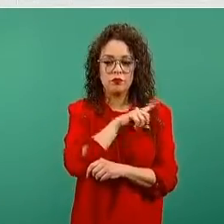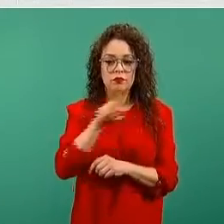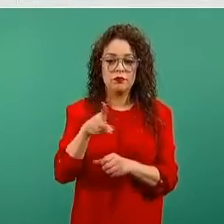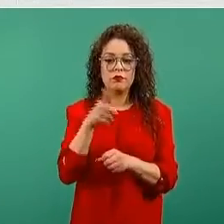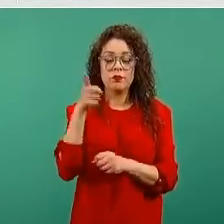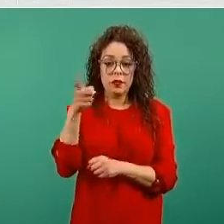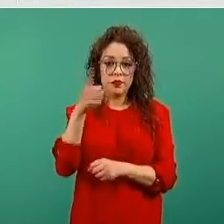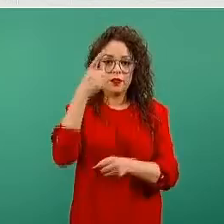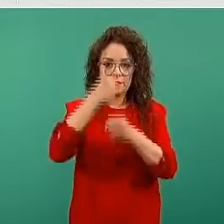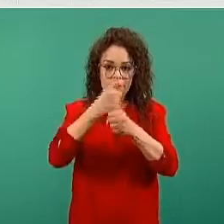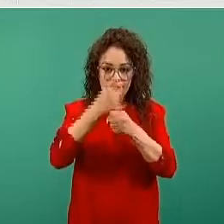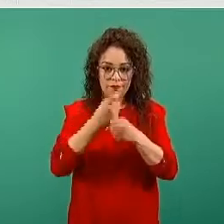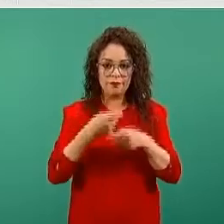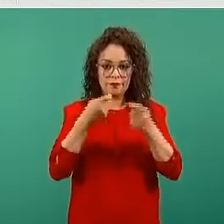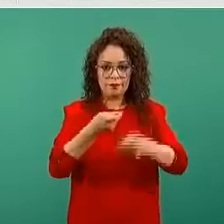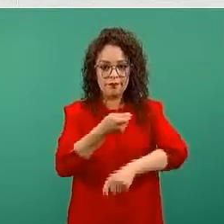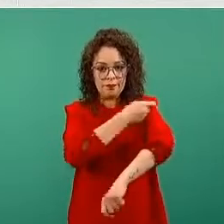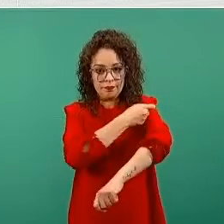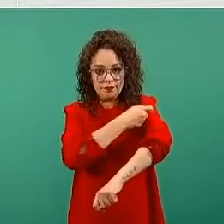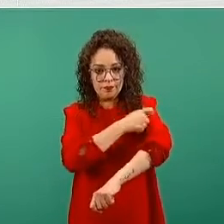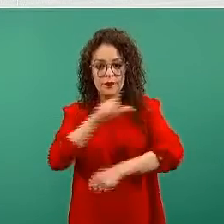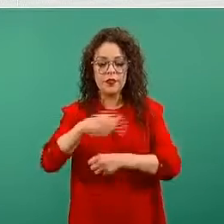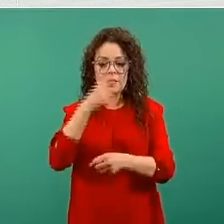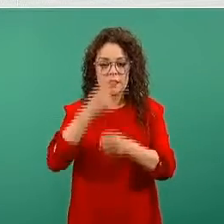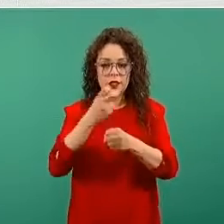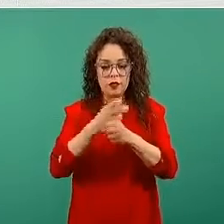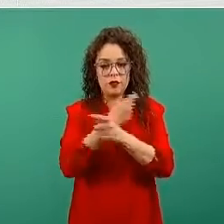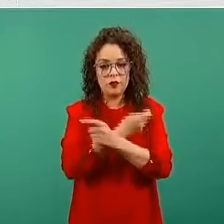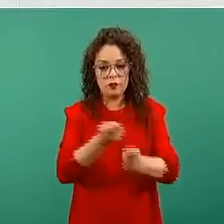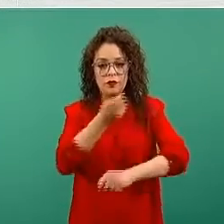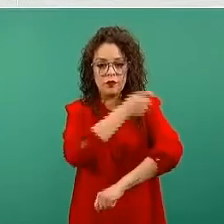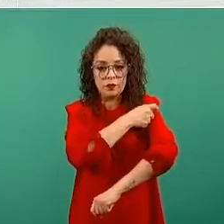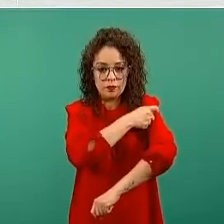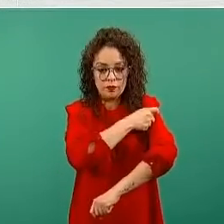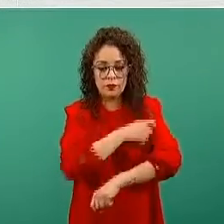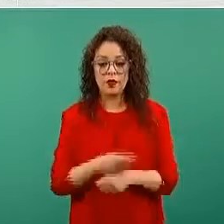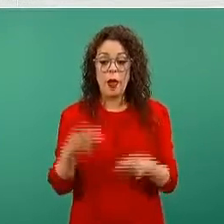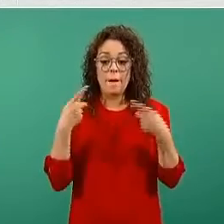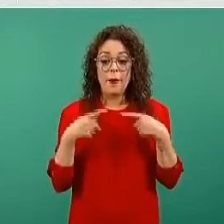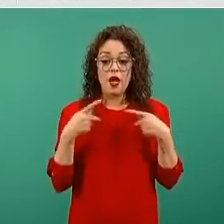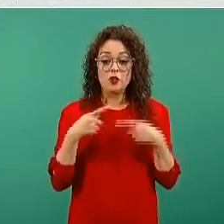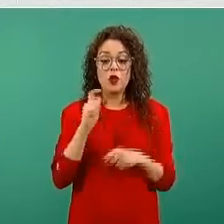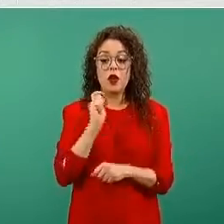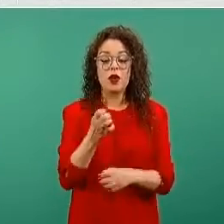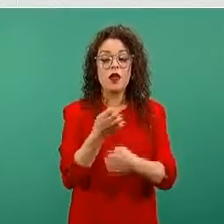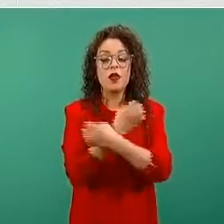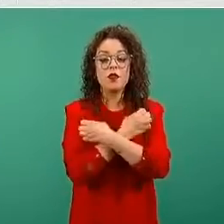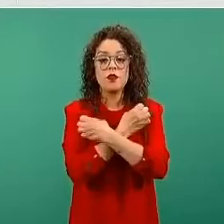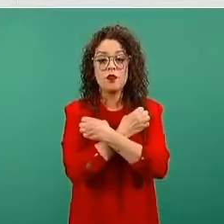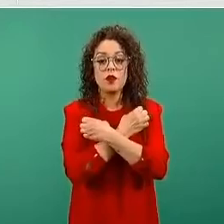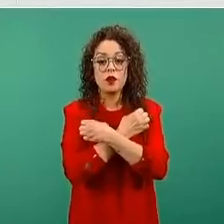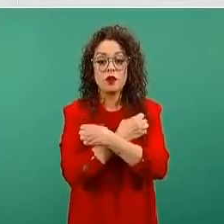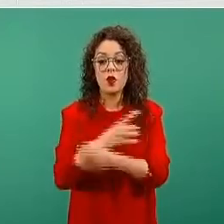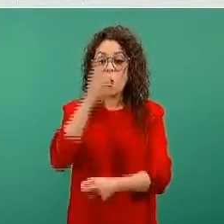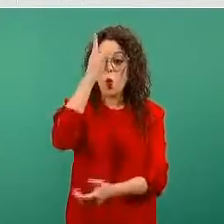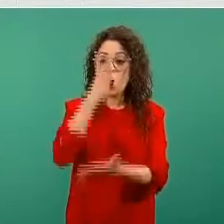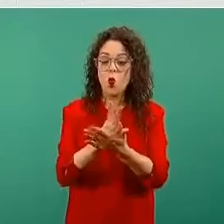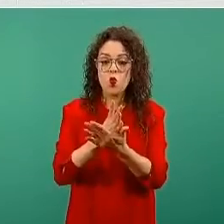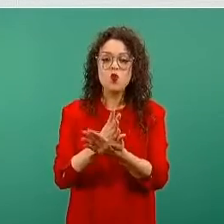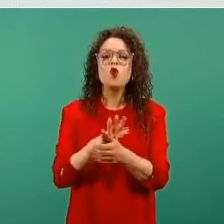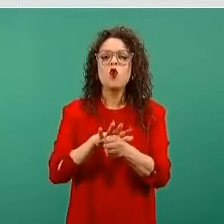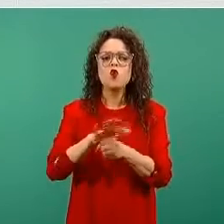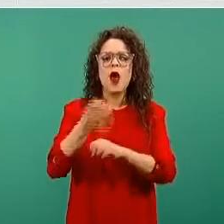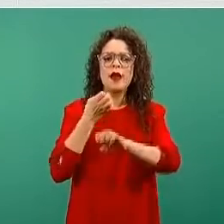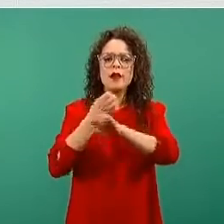segunda dosis, las personas trabajadoras de la educación. Esto ha ocurrido solamente en el estado de Campeche. En